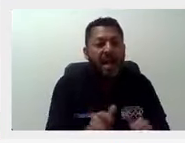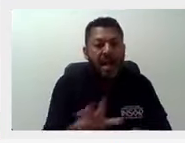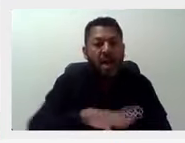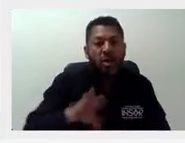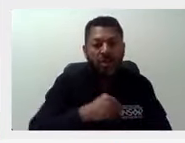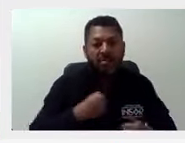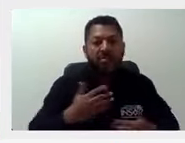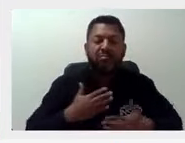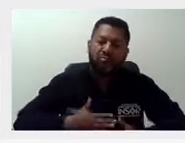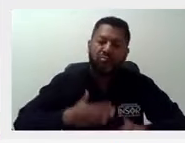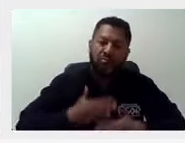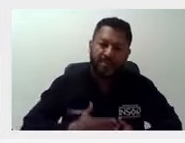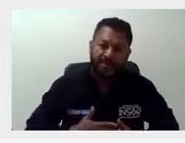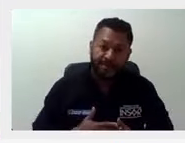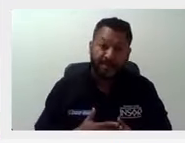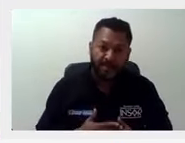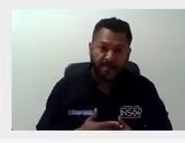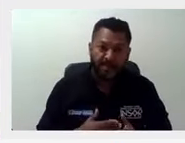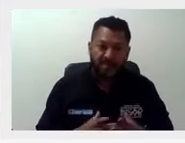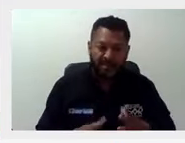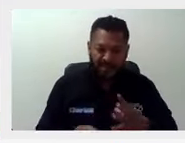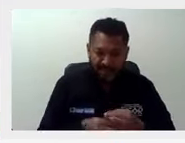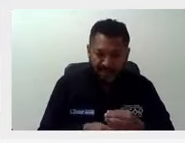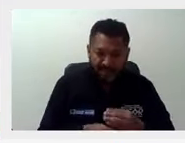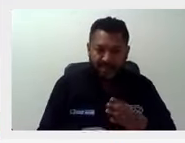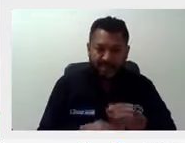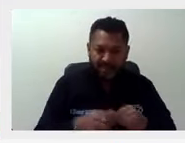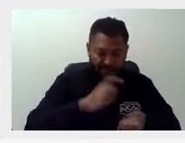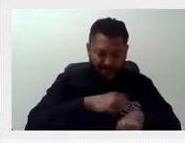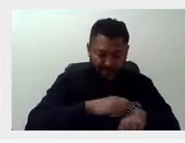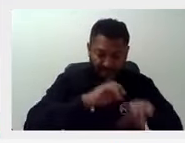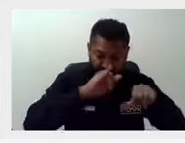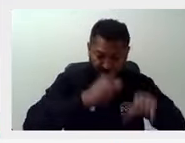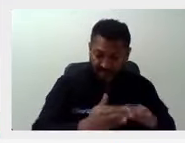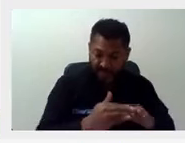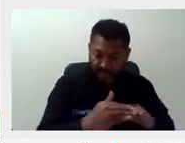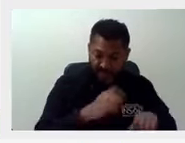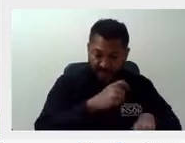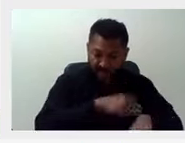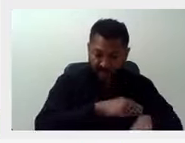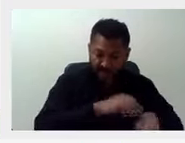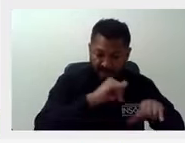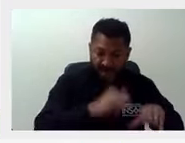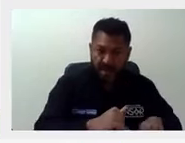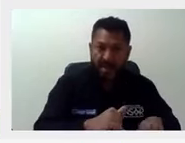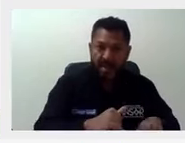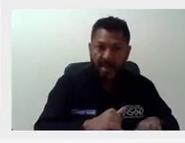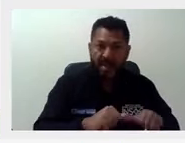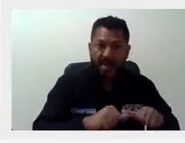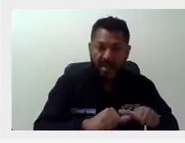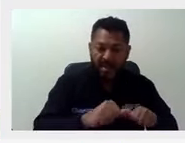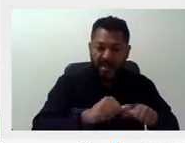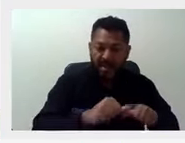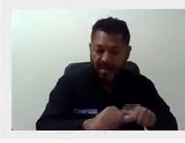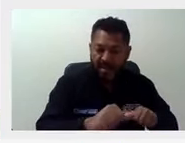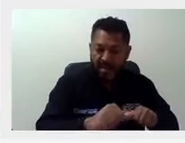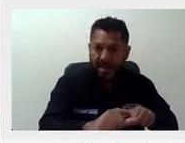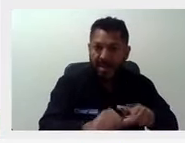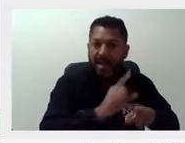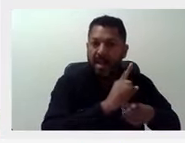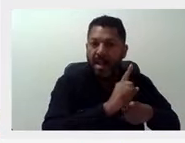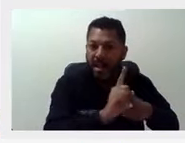Y luego cuando esto empieza pues a tener más y más, digamos, semanas de estar aquí, en un